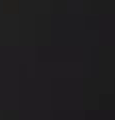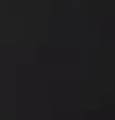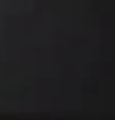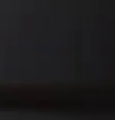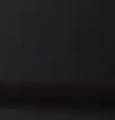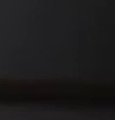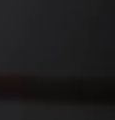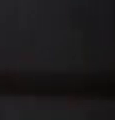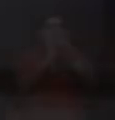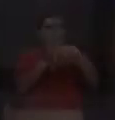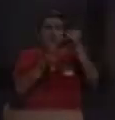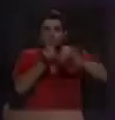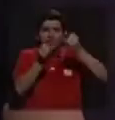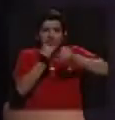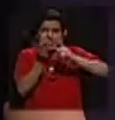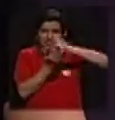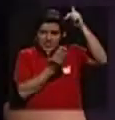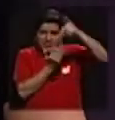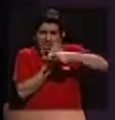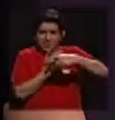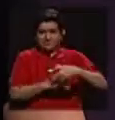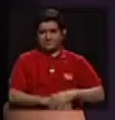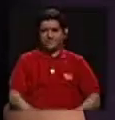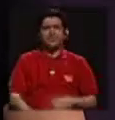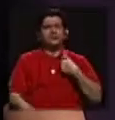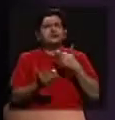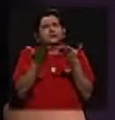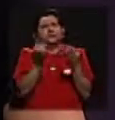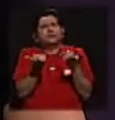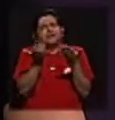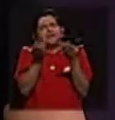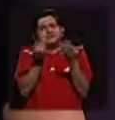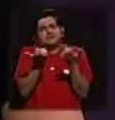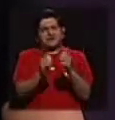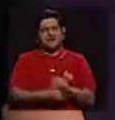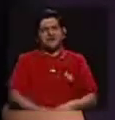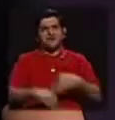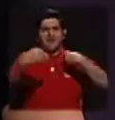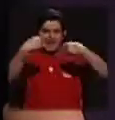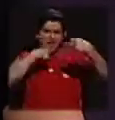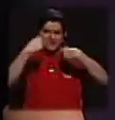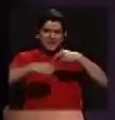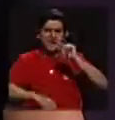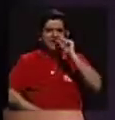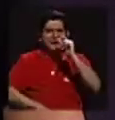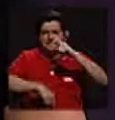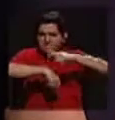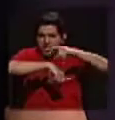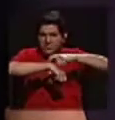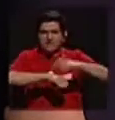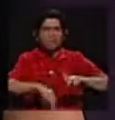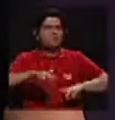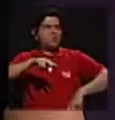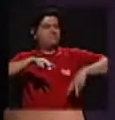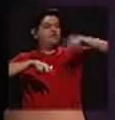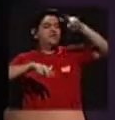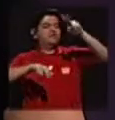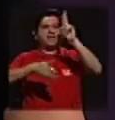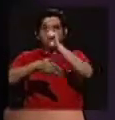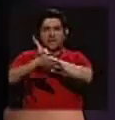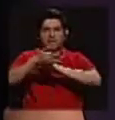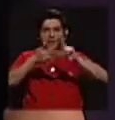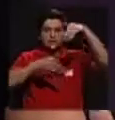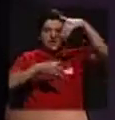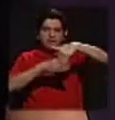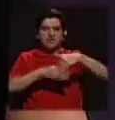Nos queda un minuto para cerrar el programa y quisiera que nos explicaran muy, muy brevemente las ventajas de que la universidad esté en